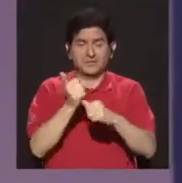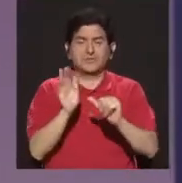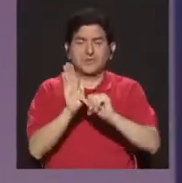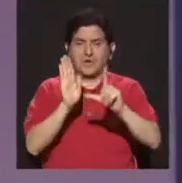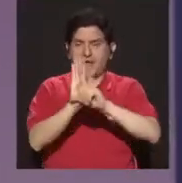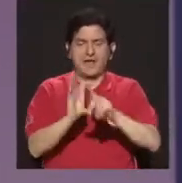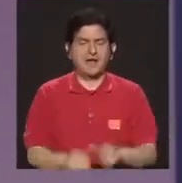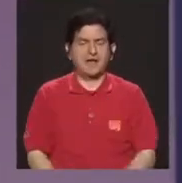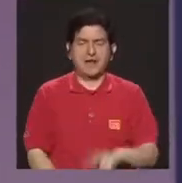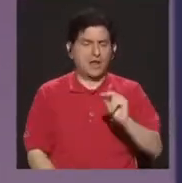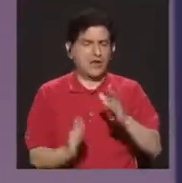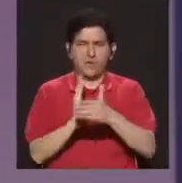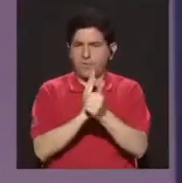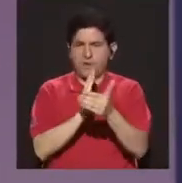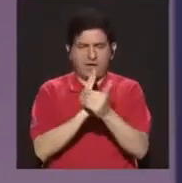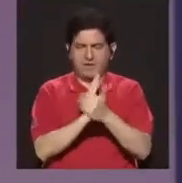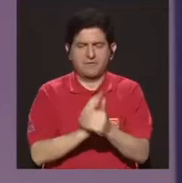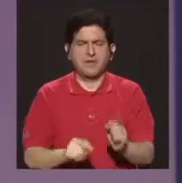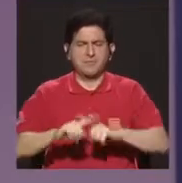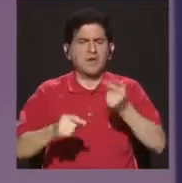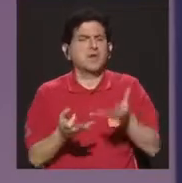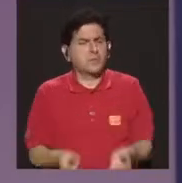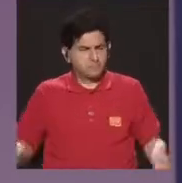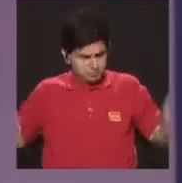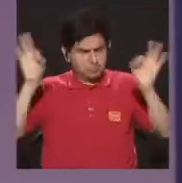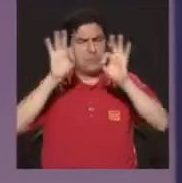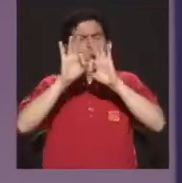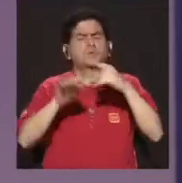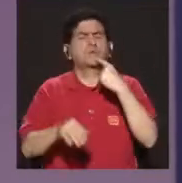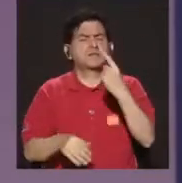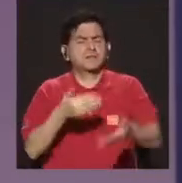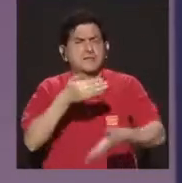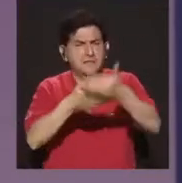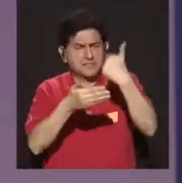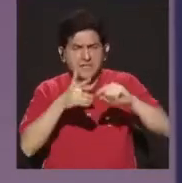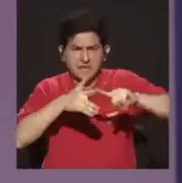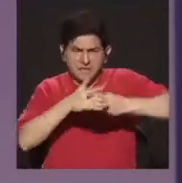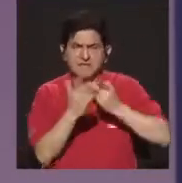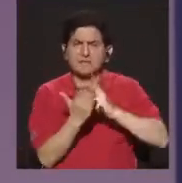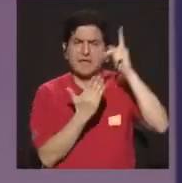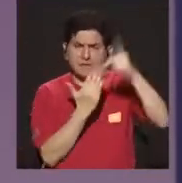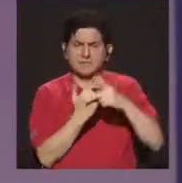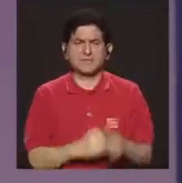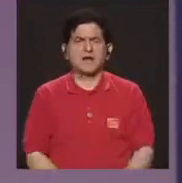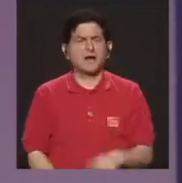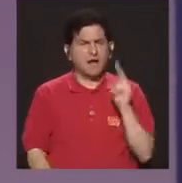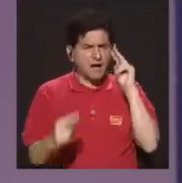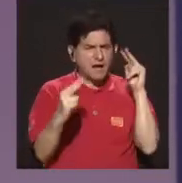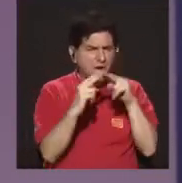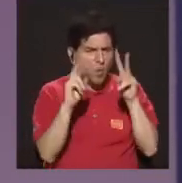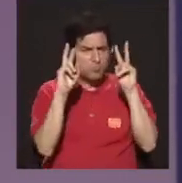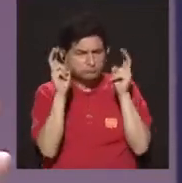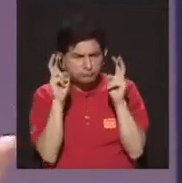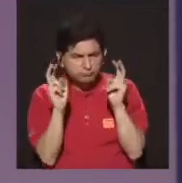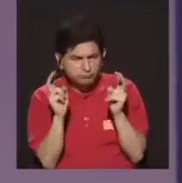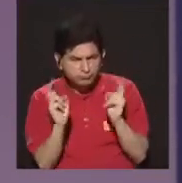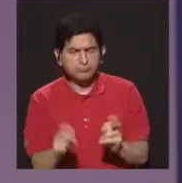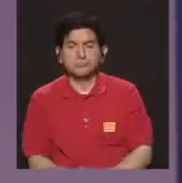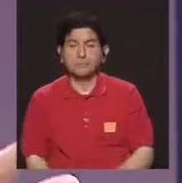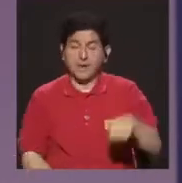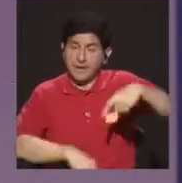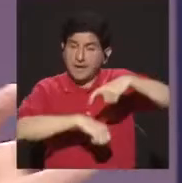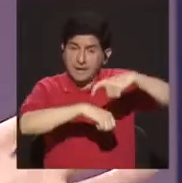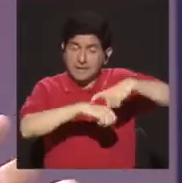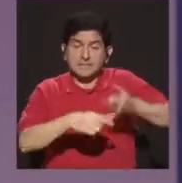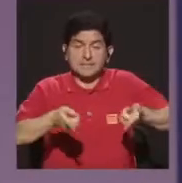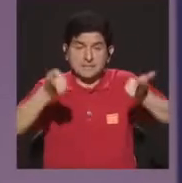área de experticia a mí me ha parecido muy importante lo mencionado por cuantos de que iniciáramos el programa de ir conociendo más del tema y es porque hoy día por